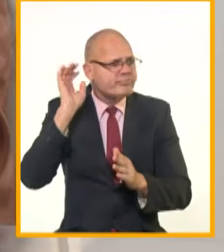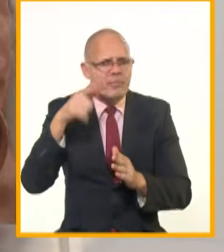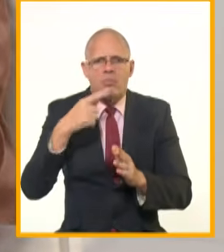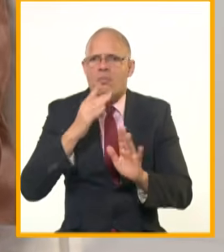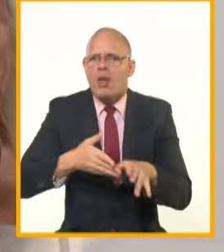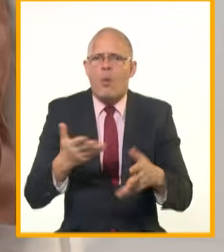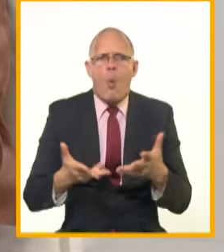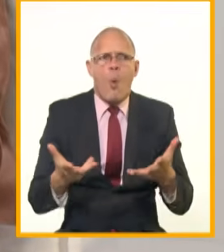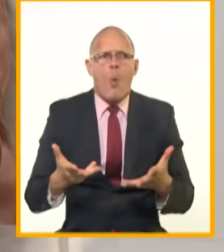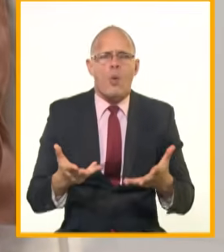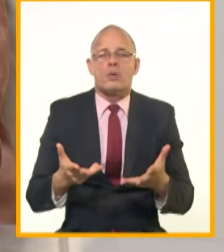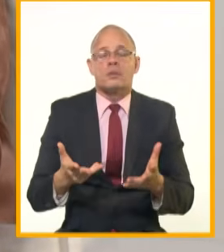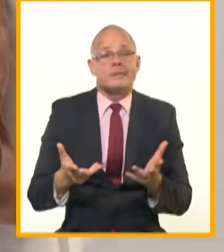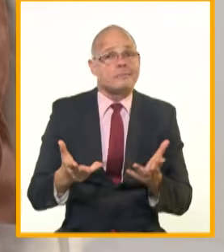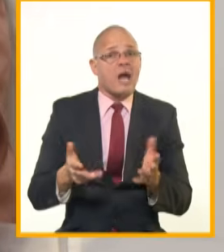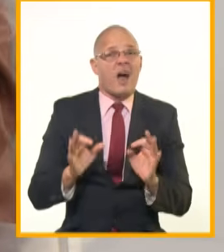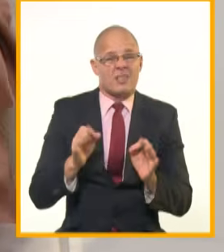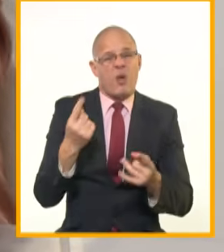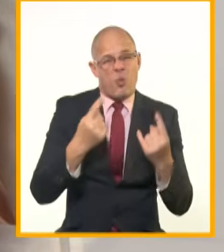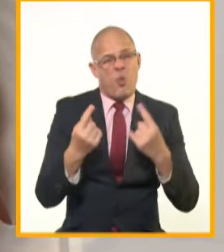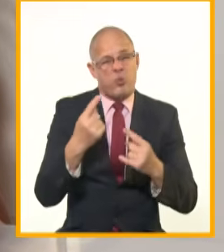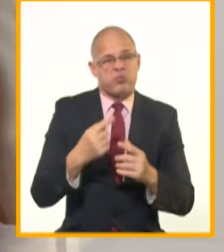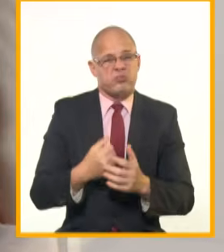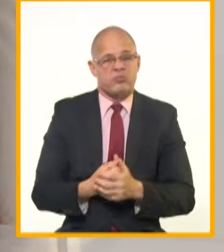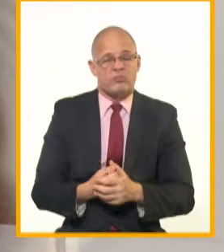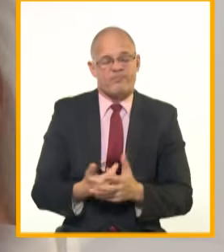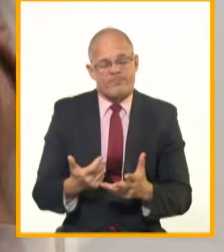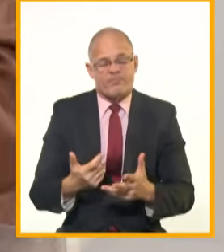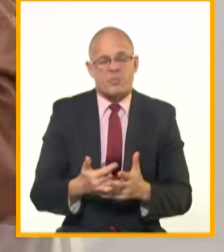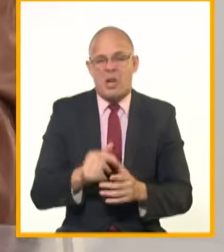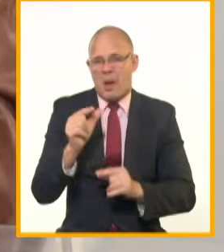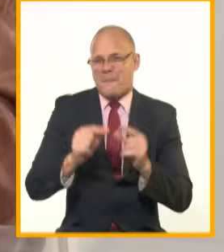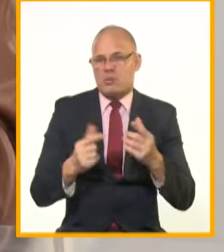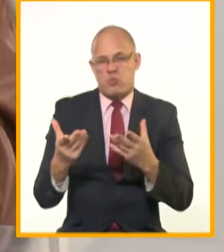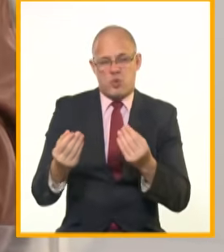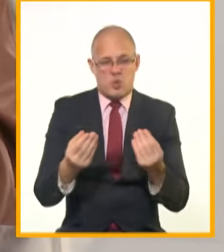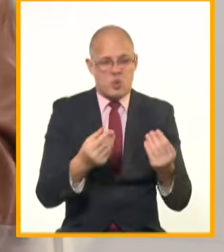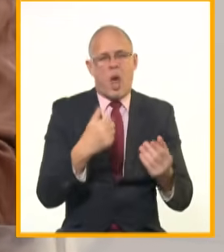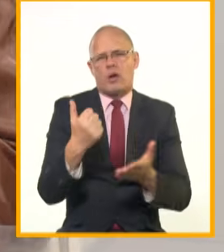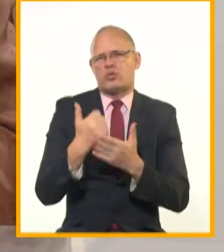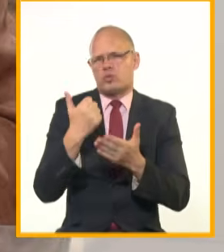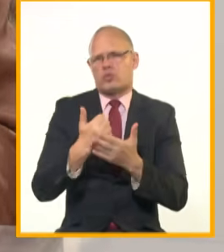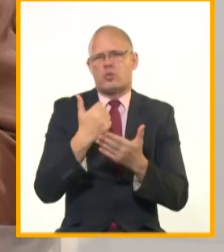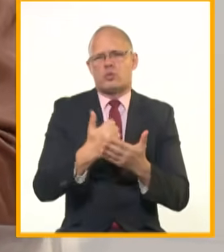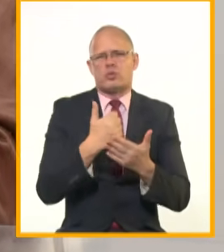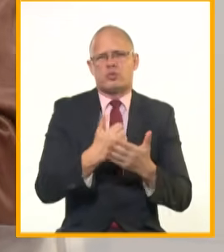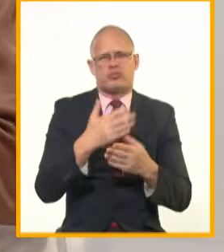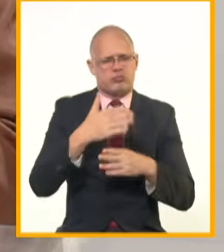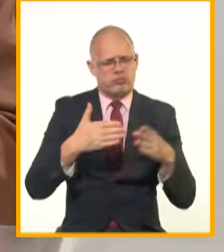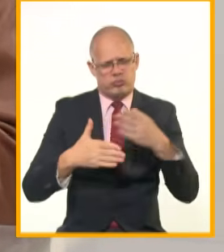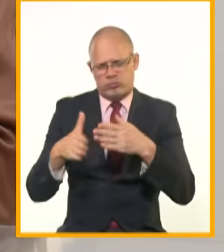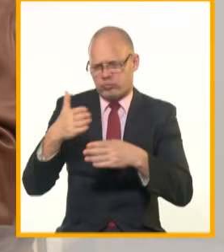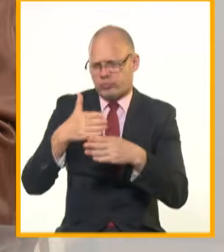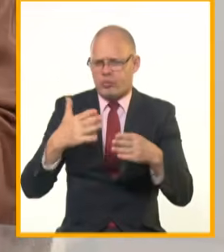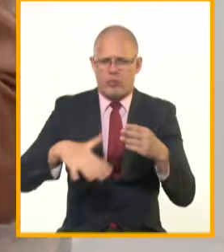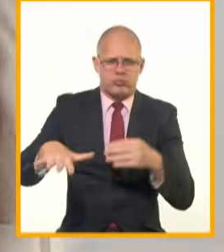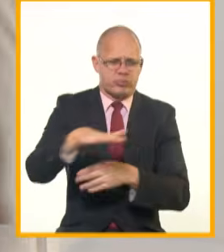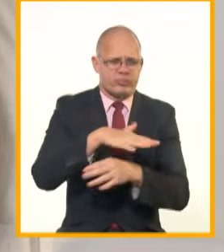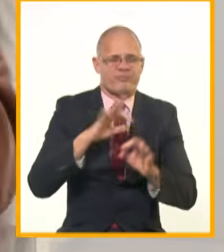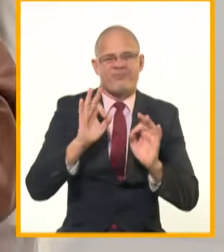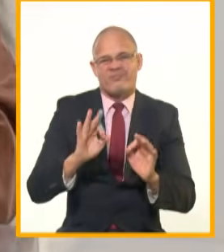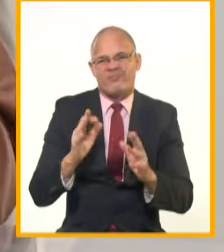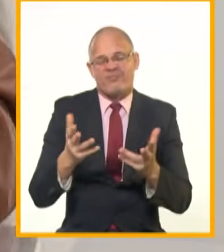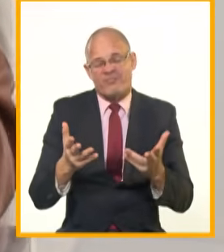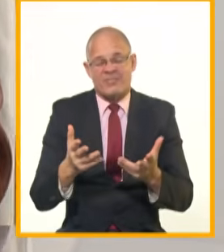Y mucha gente nos acompañó en recuperar esas infraestructuras. Y hubo gente que desgraciadamente no